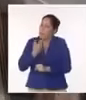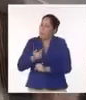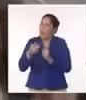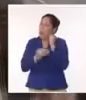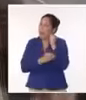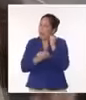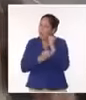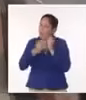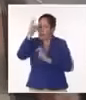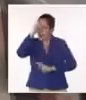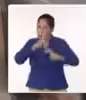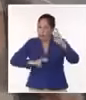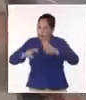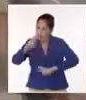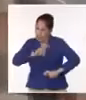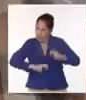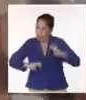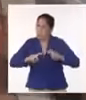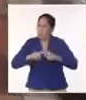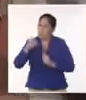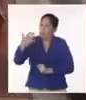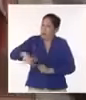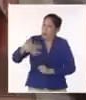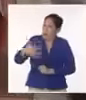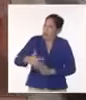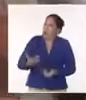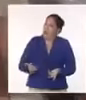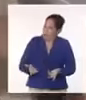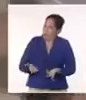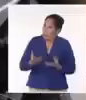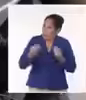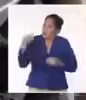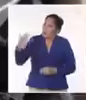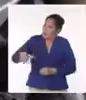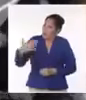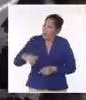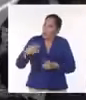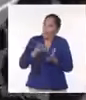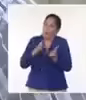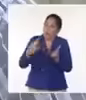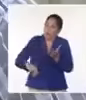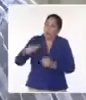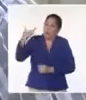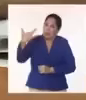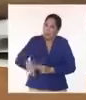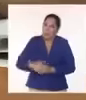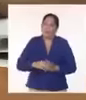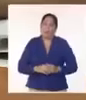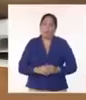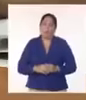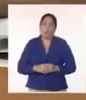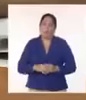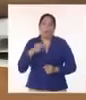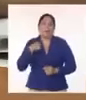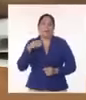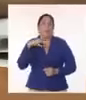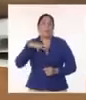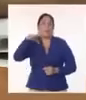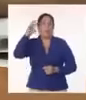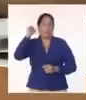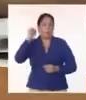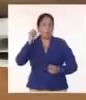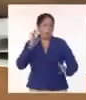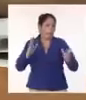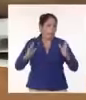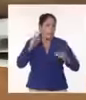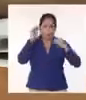ese sentido por los altos precios que también poseen esos productos. Se detectan en el periodo que se